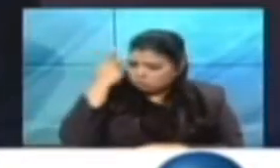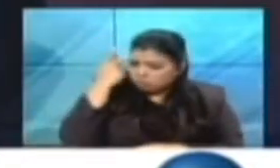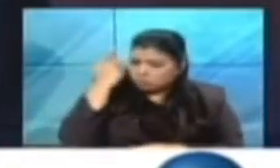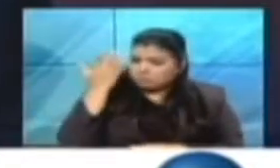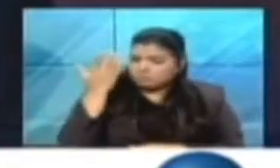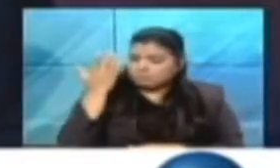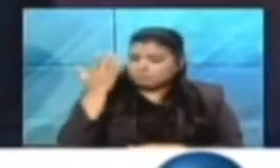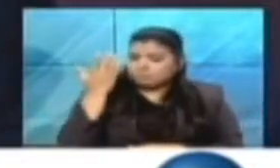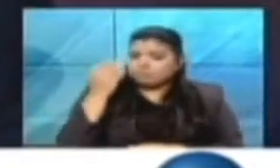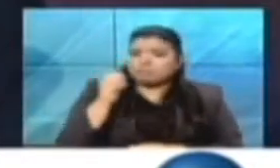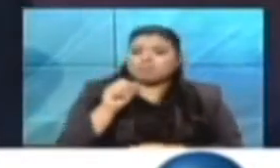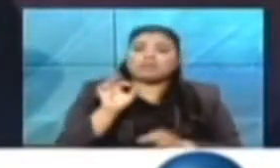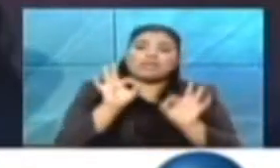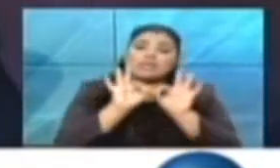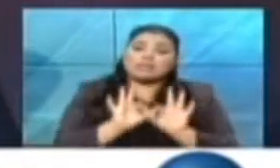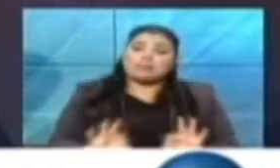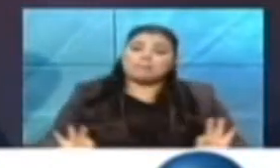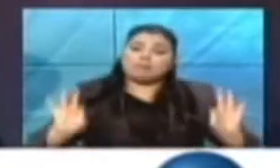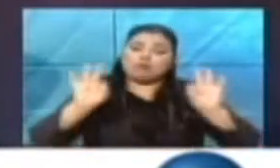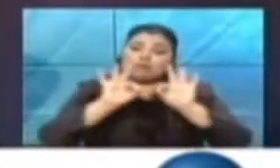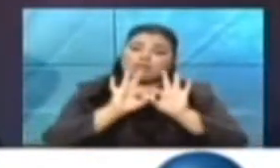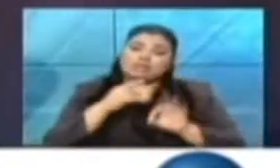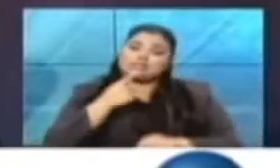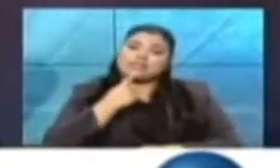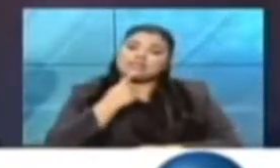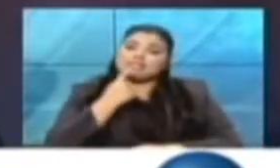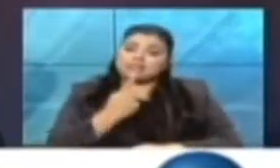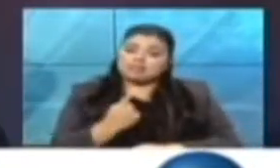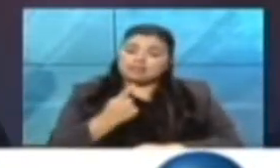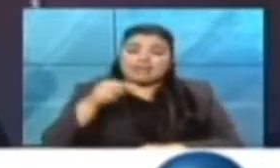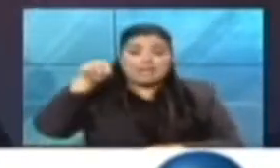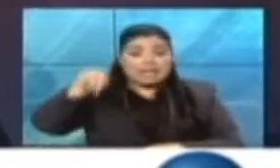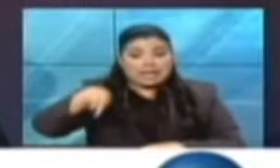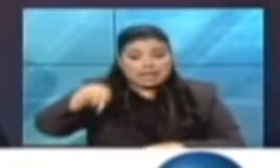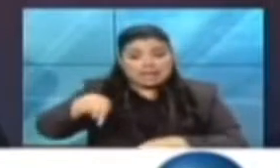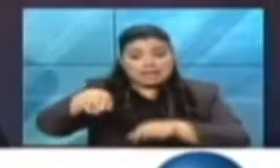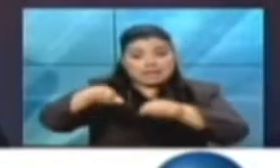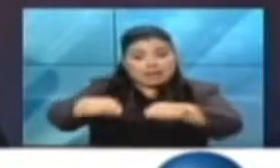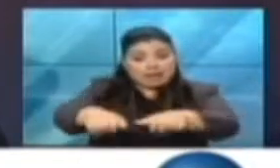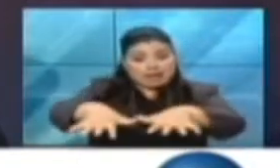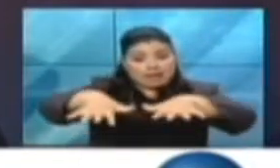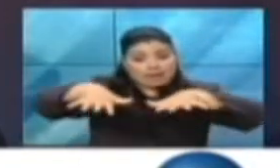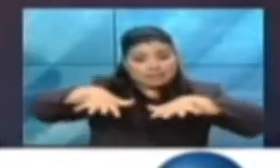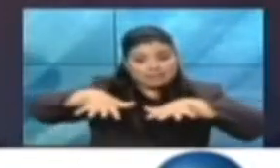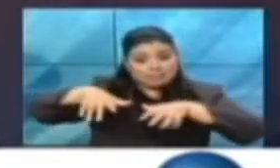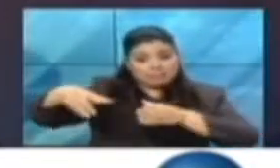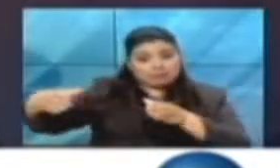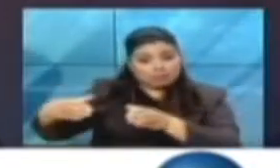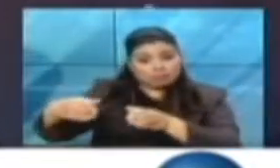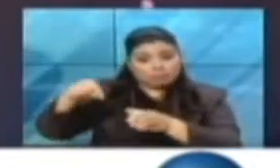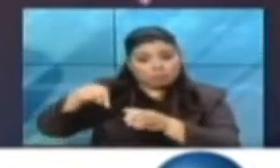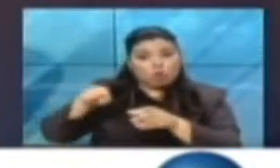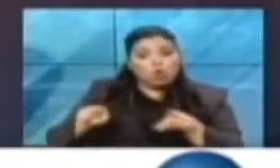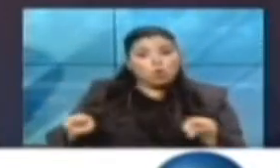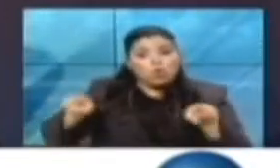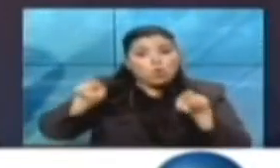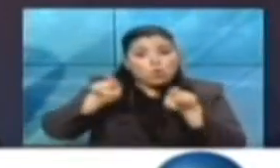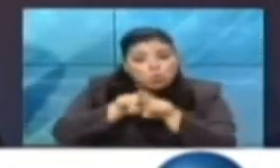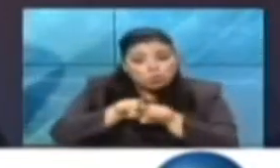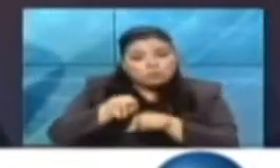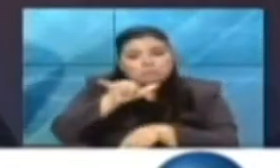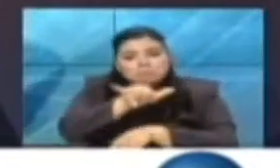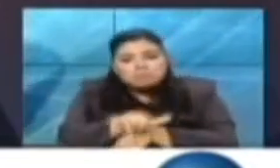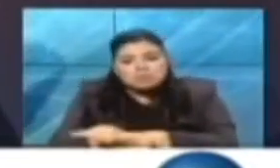es importante decir lo siguiente esa asamblea junto a los partidos tradicionales